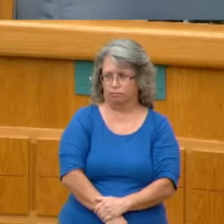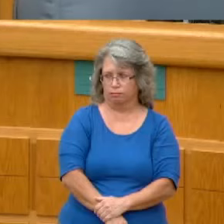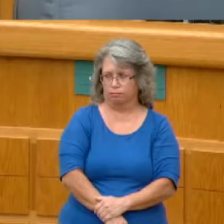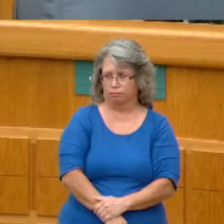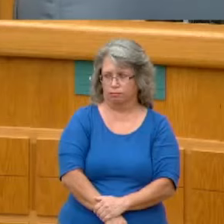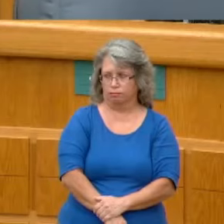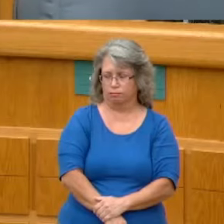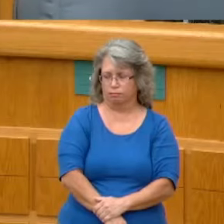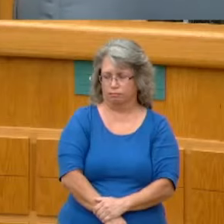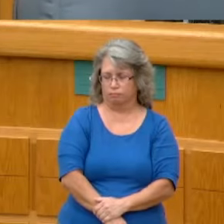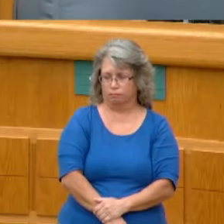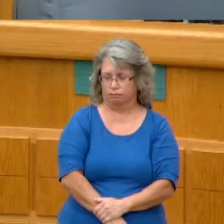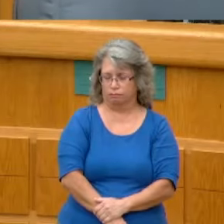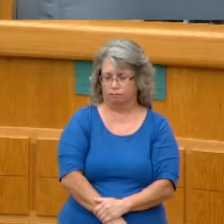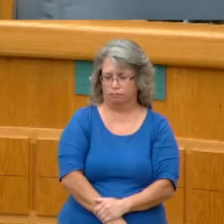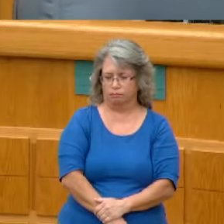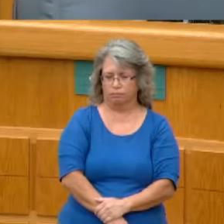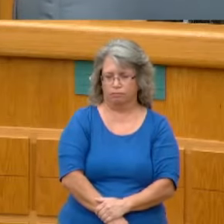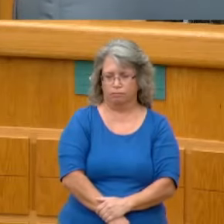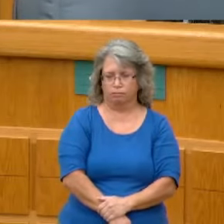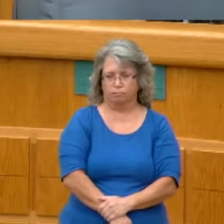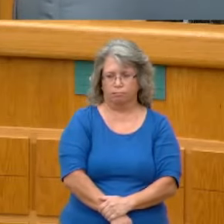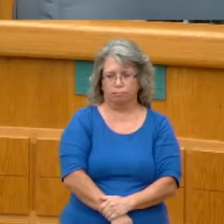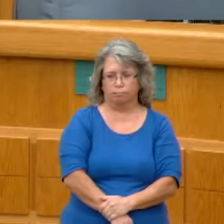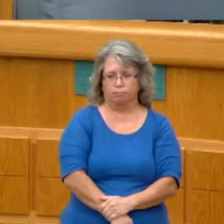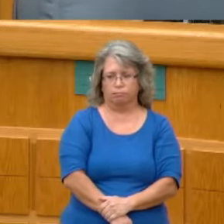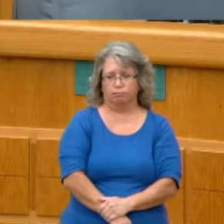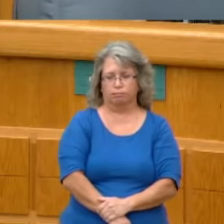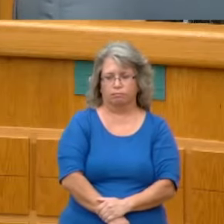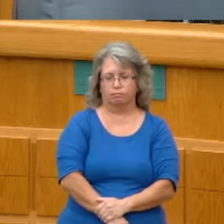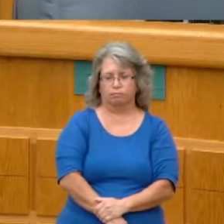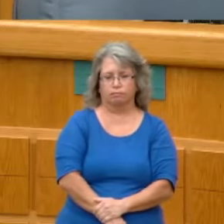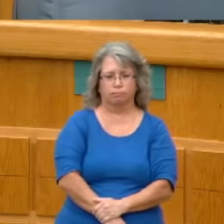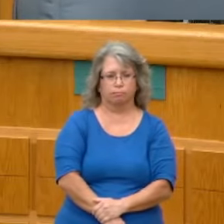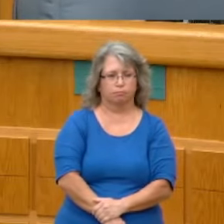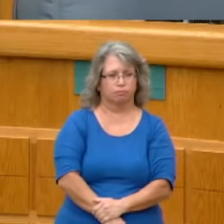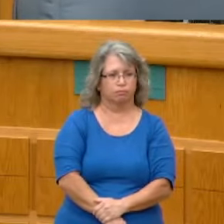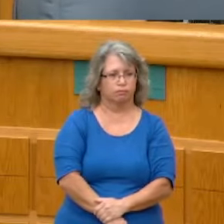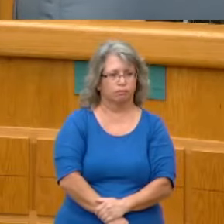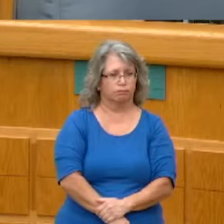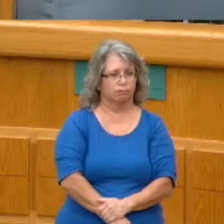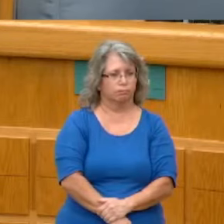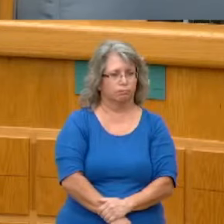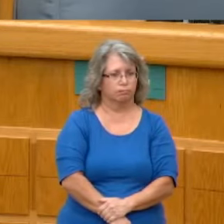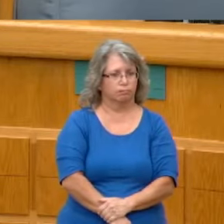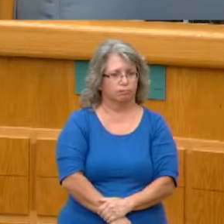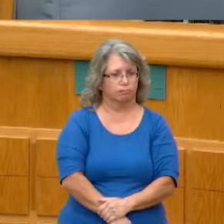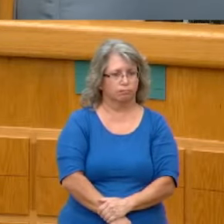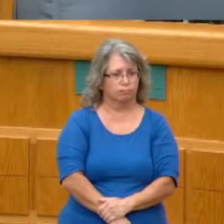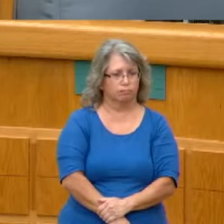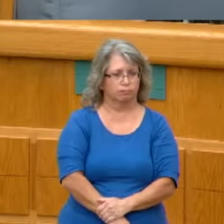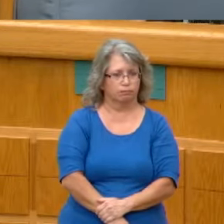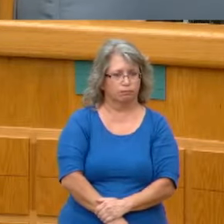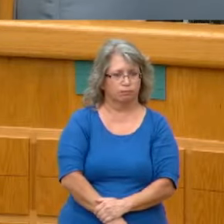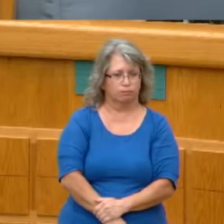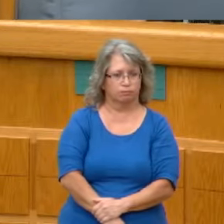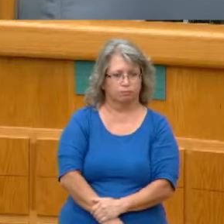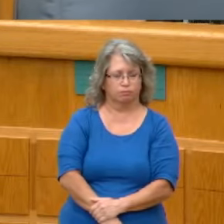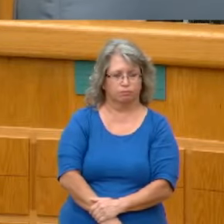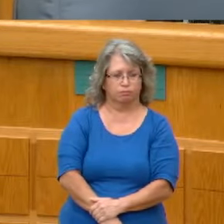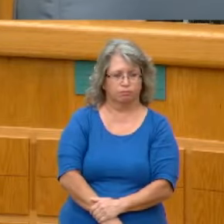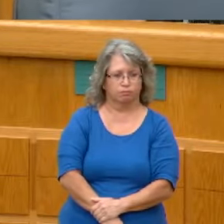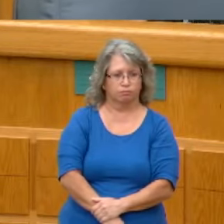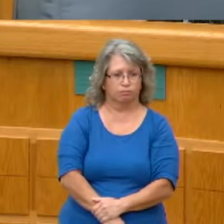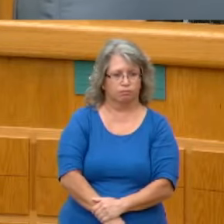12 años están completamente vacunadas. Si usted cuenta con 12 años o más, puede recibir la vacuna en el Centro Comercial La